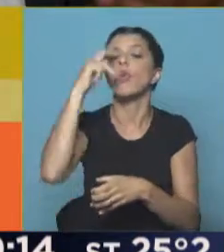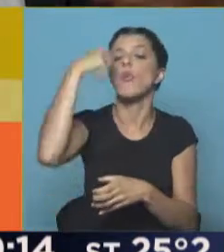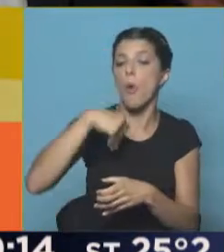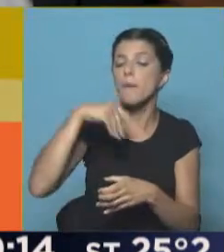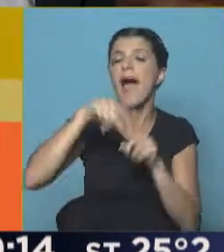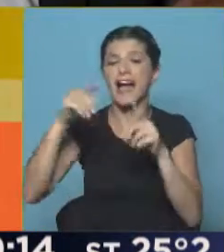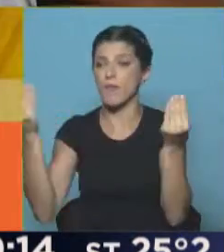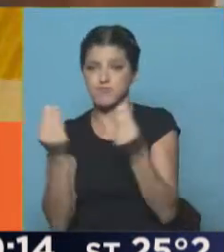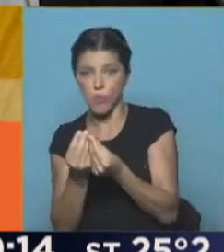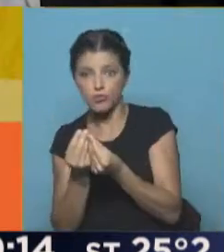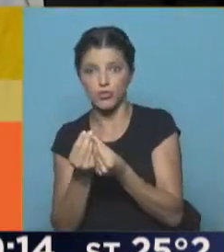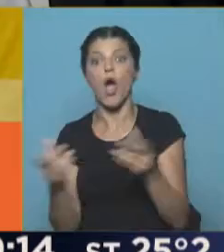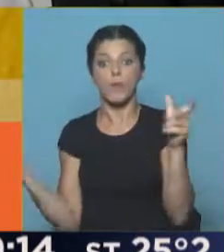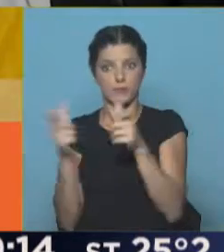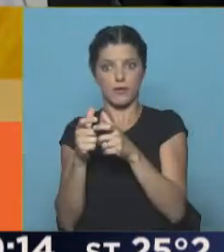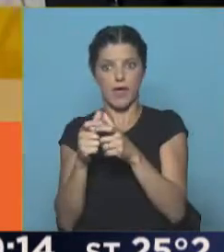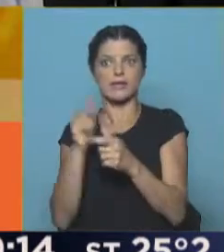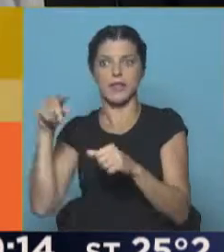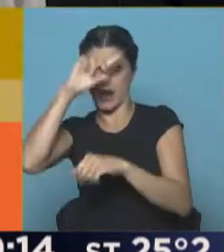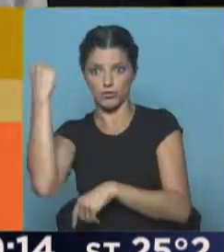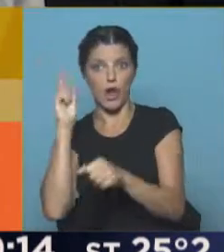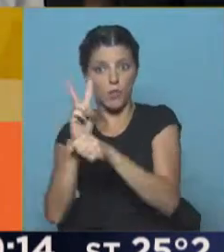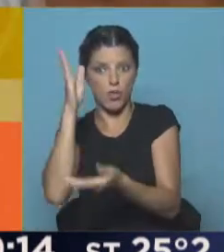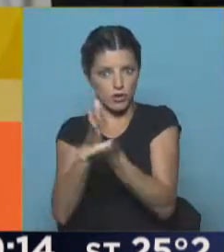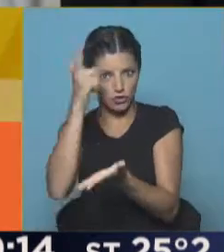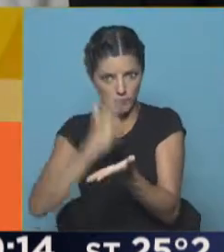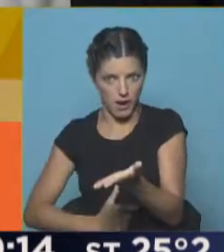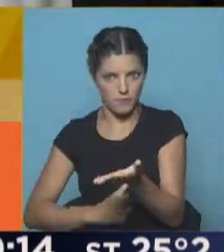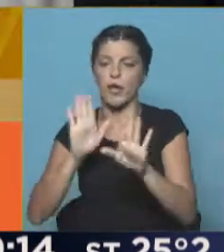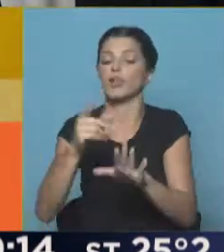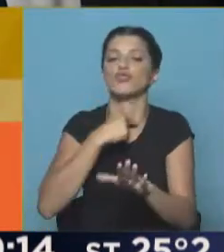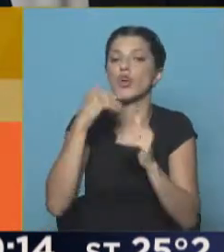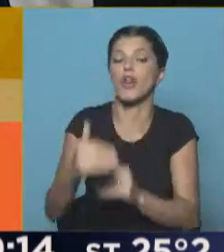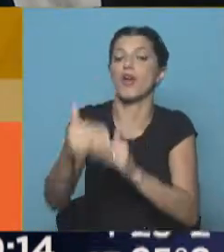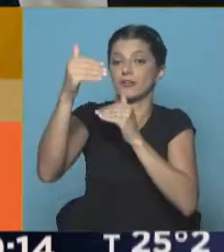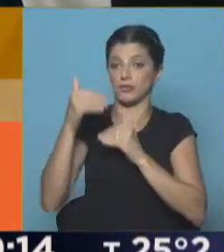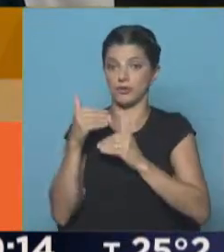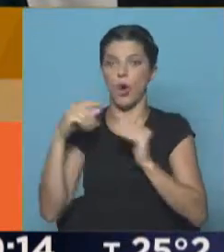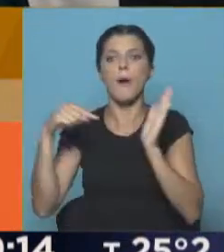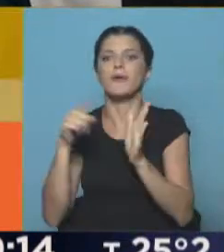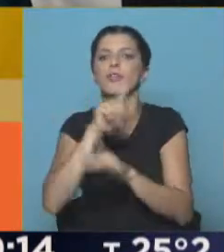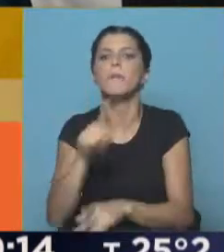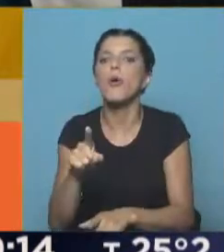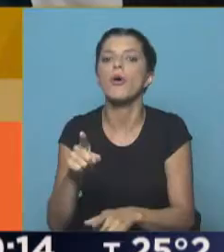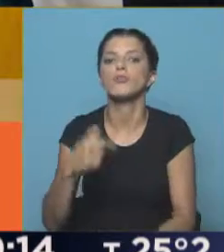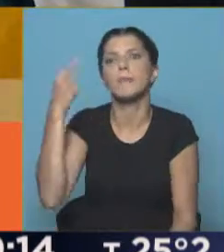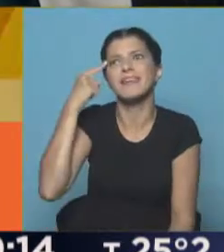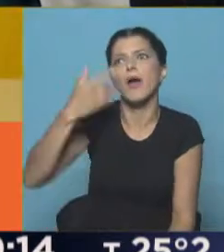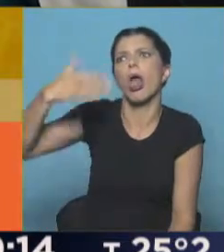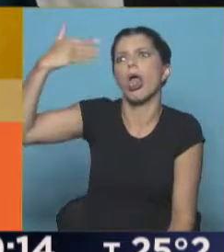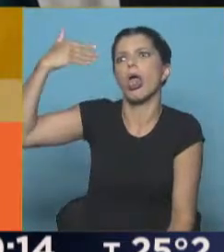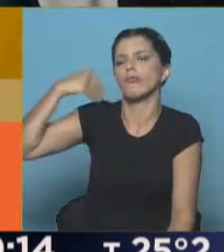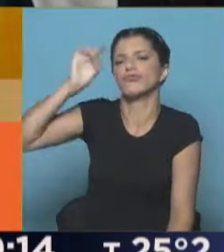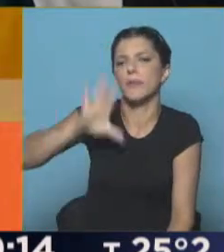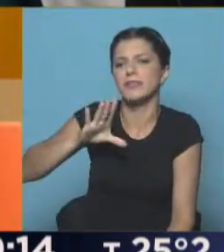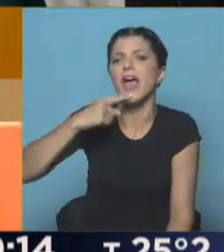indulto. Bueno, yo no quiero volver, pero por favor no nos empujen a ver una película en blanco y negro diciendo que